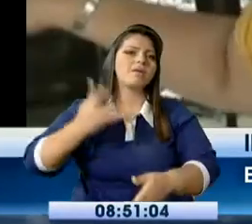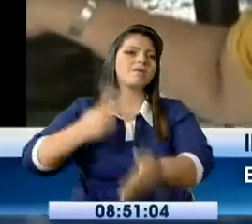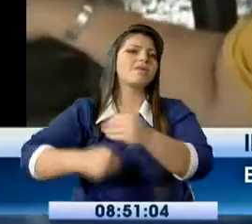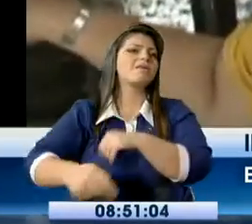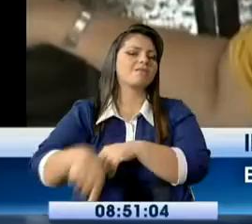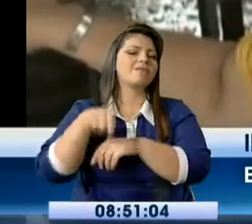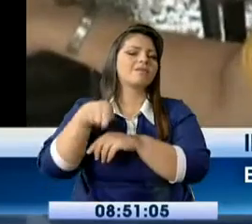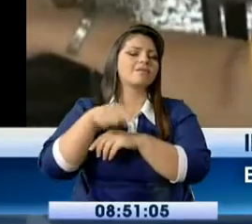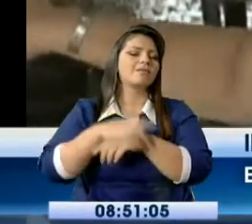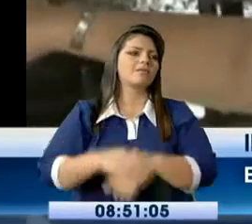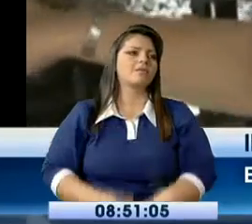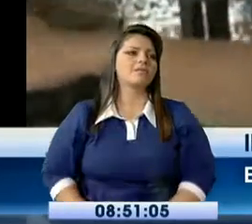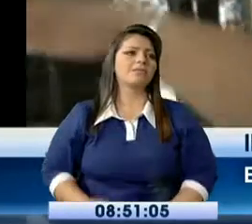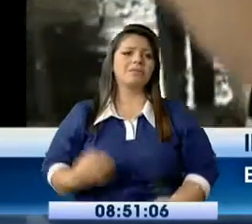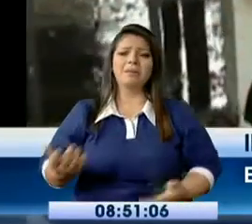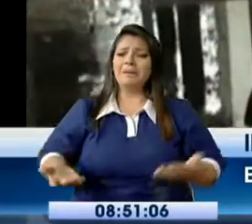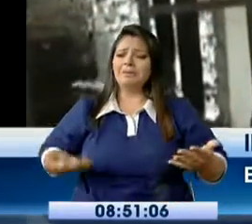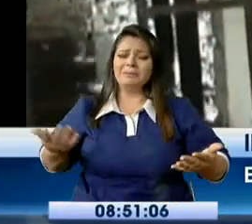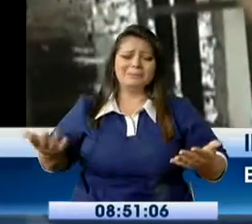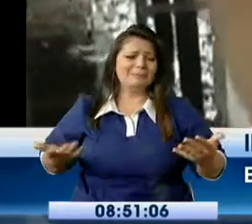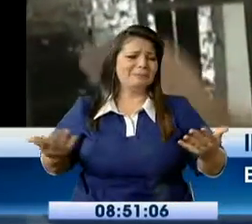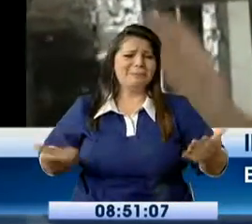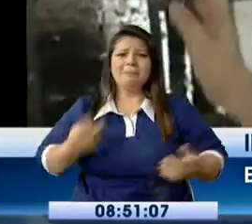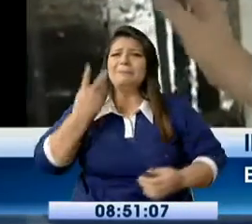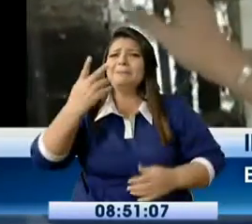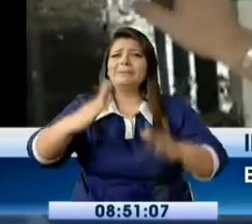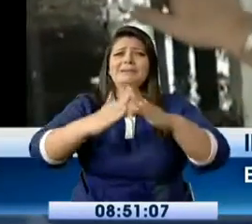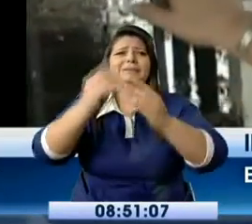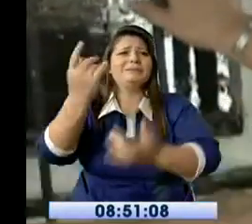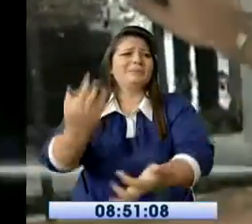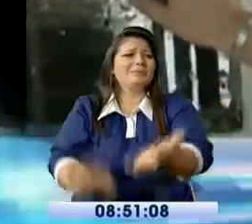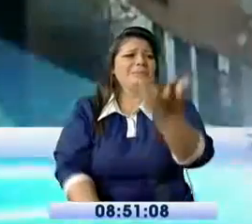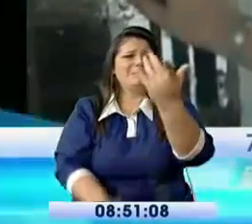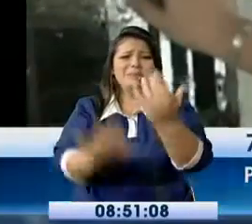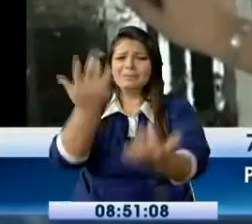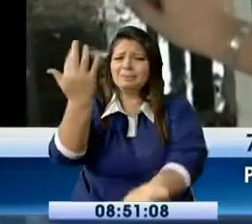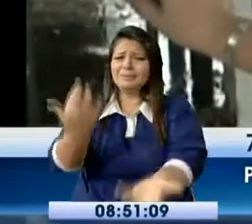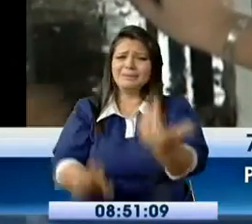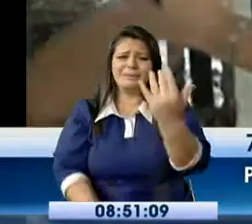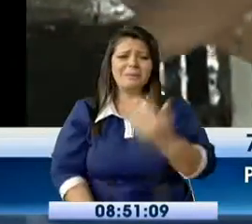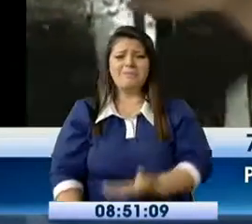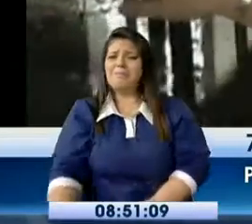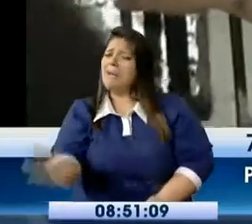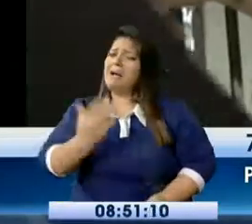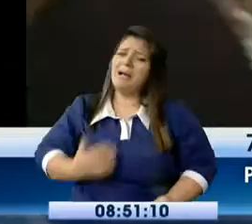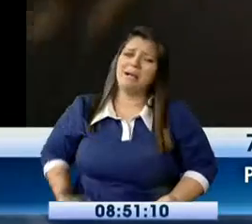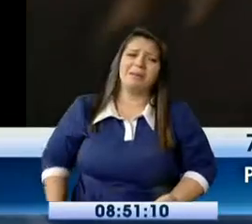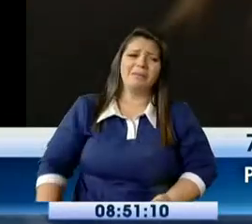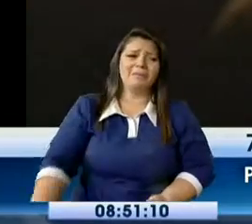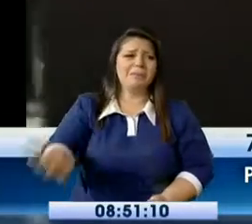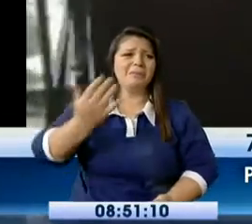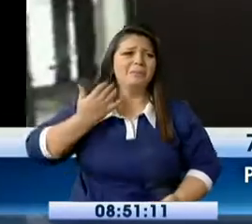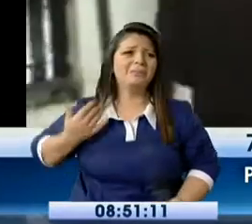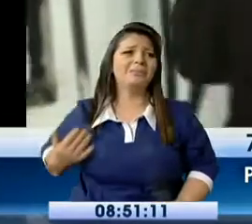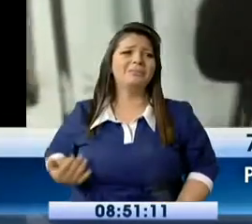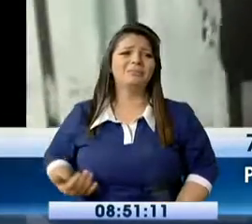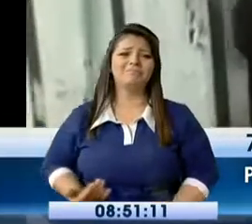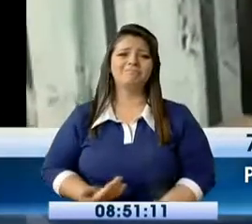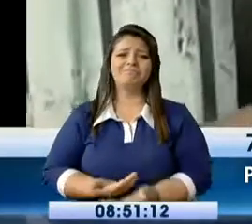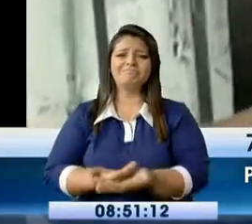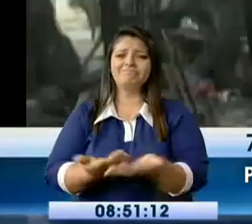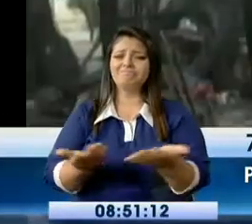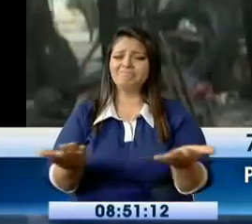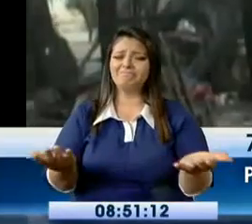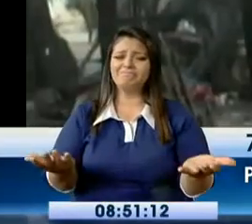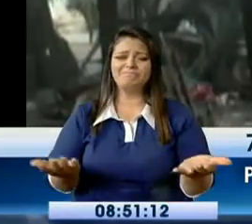Avisan allá que yo estaba trabajando y no sé qué, se quemaba la casa. La vecina dice, quema la casa, cuando yo me había asumido la casa de mi hija también, yo tengo hermano, sale con la niña, y ya se quemó la casa, no vamos a sacar